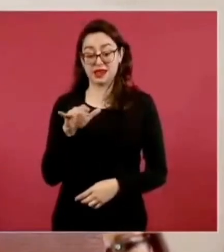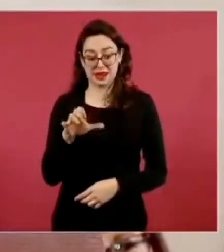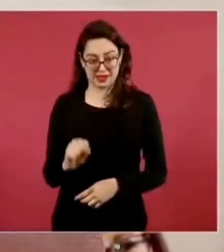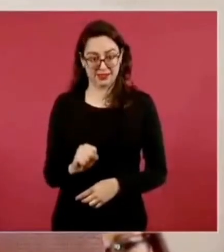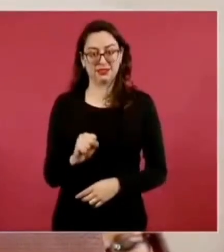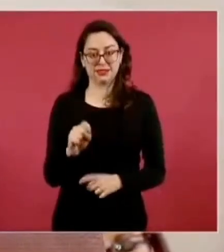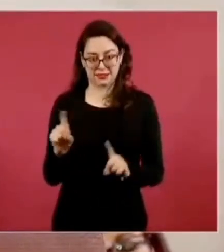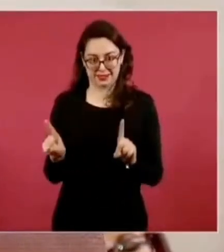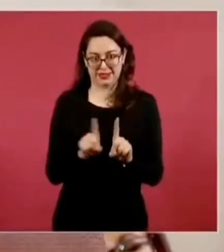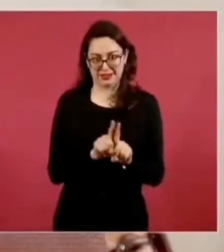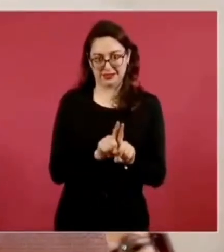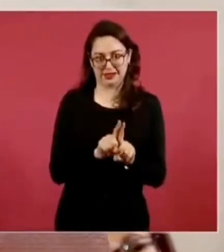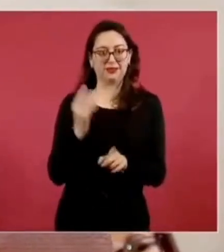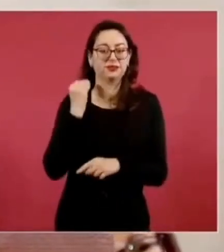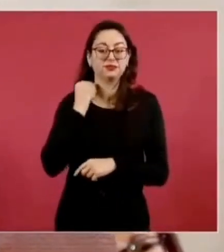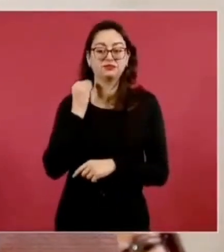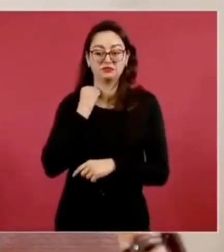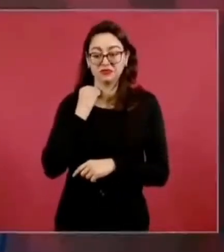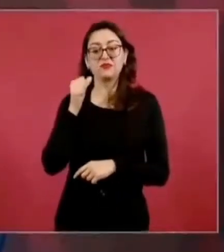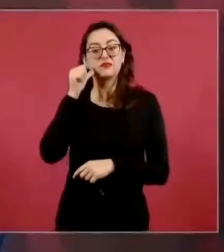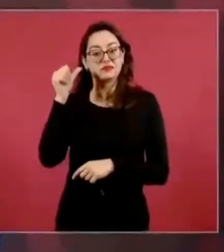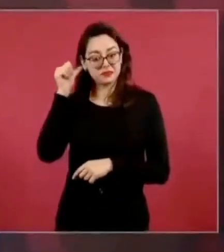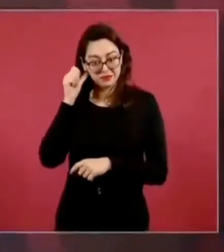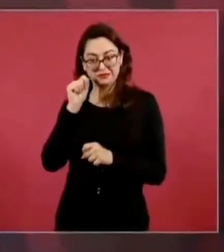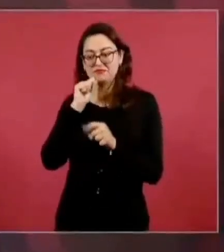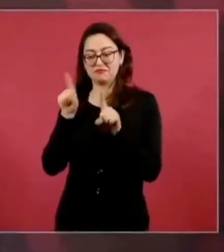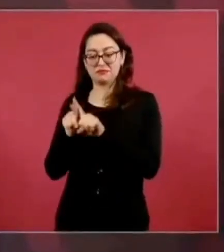los jueces también.